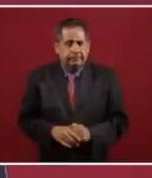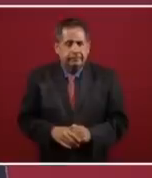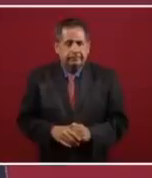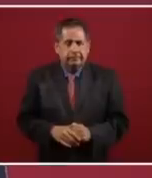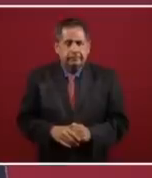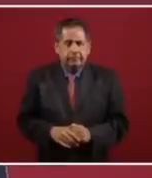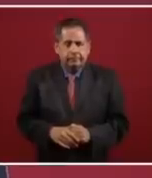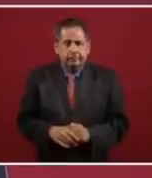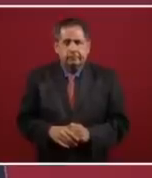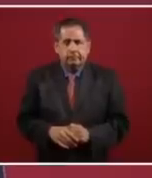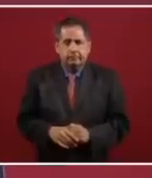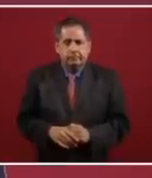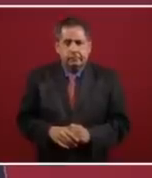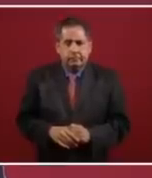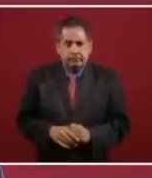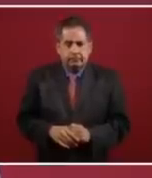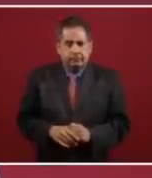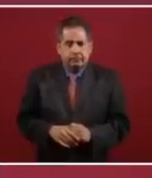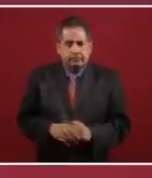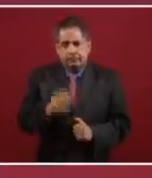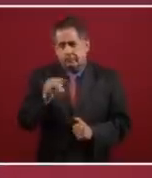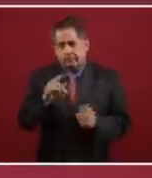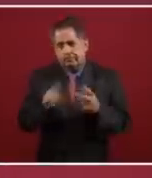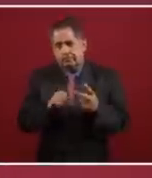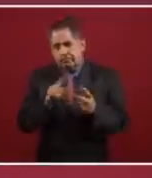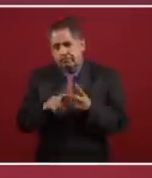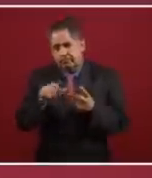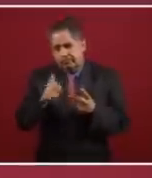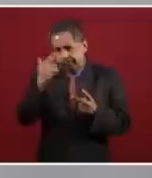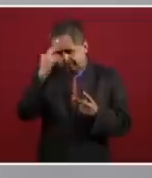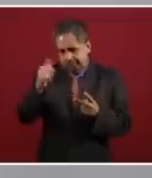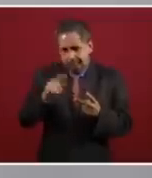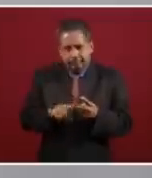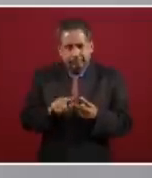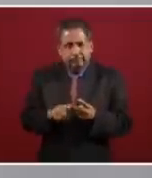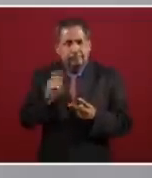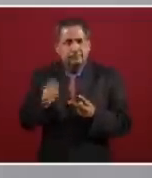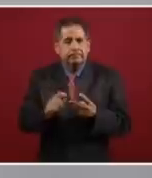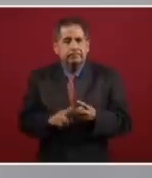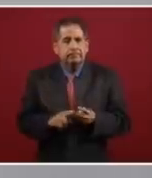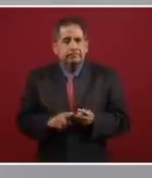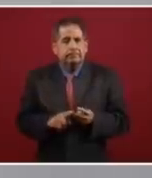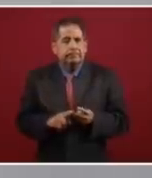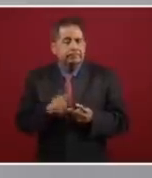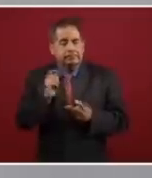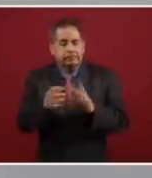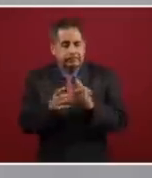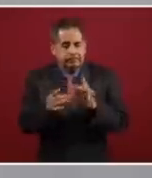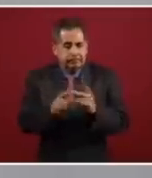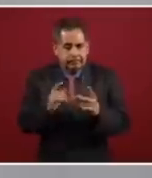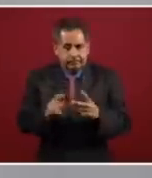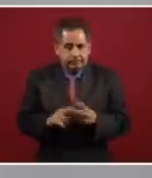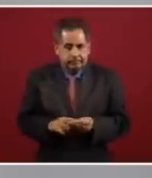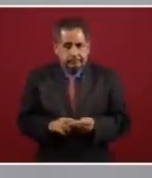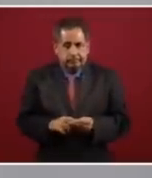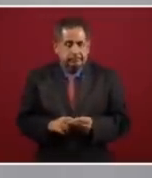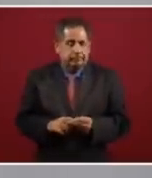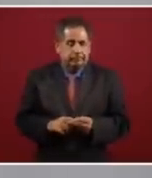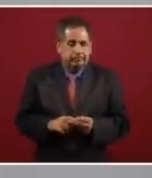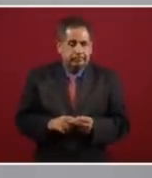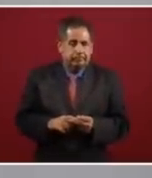¿Se produce más? Sí, y la otra razón es que se está